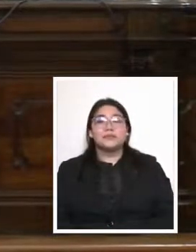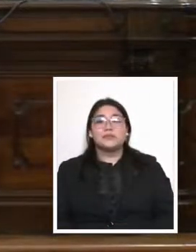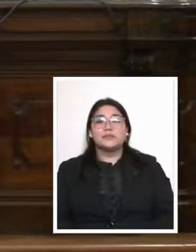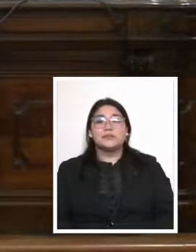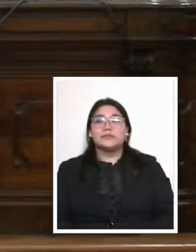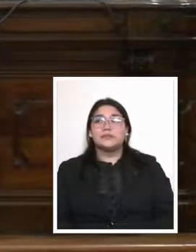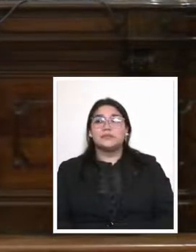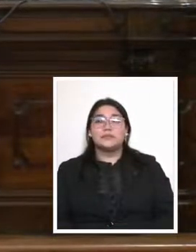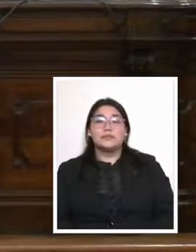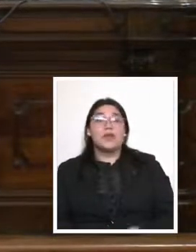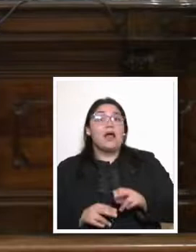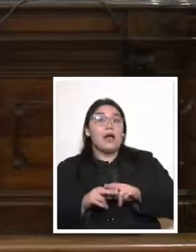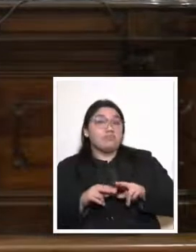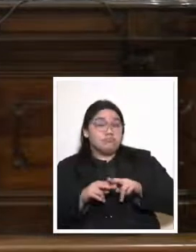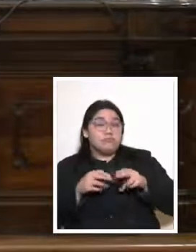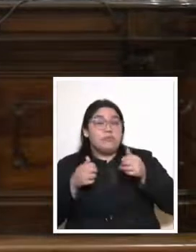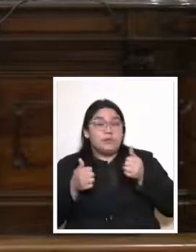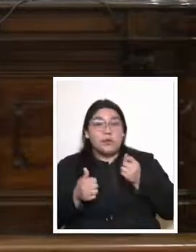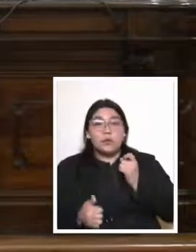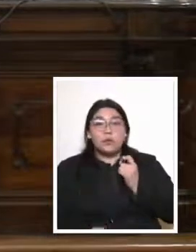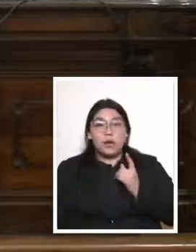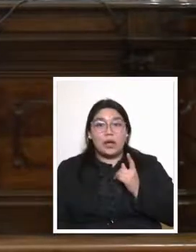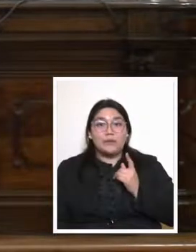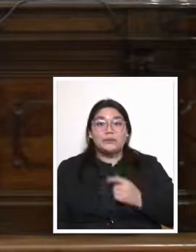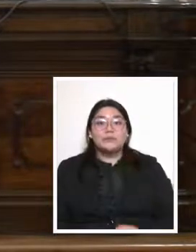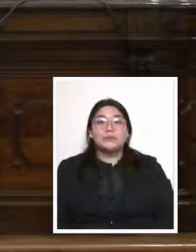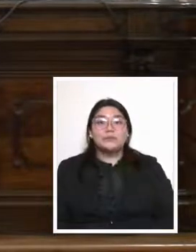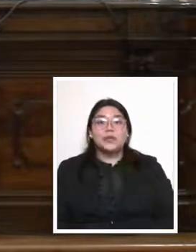Lo que estamos haciendo bien. El trabajo